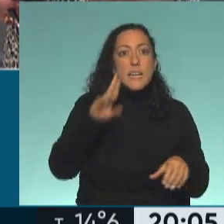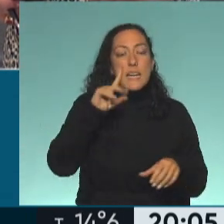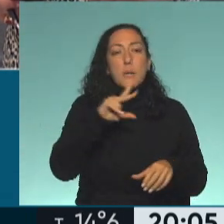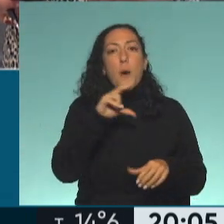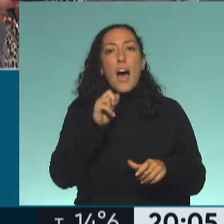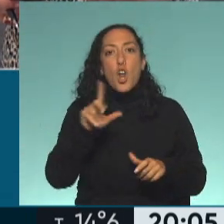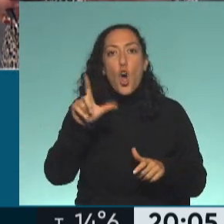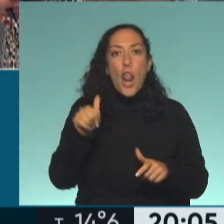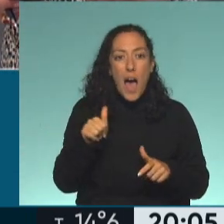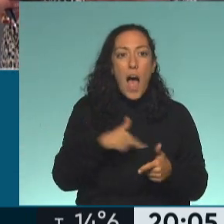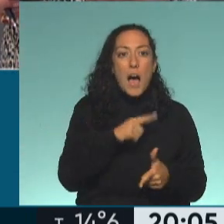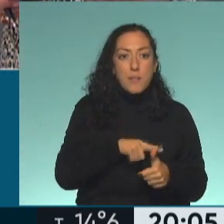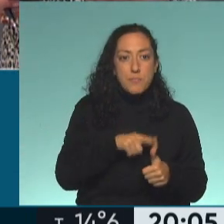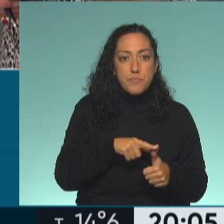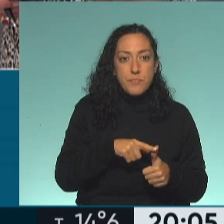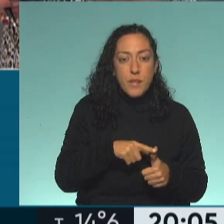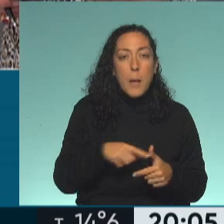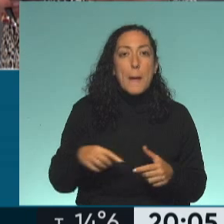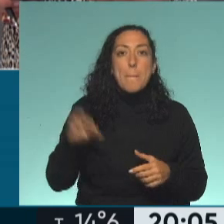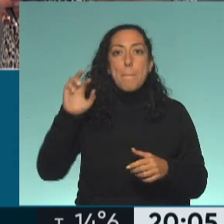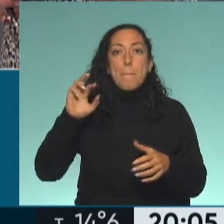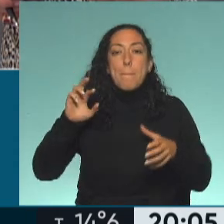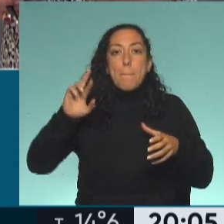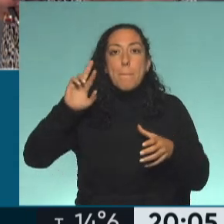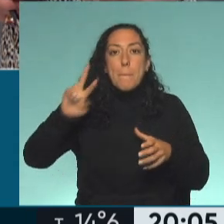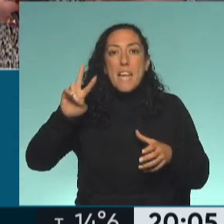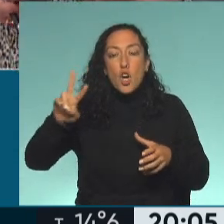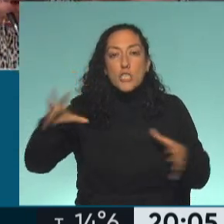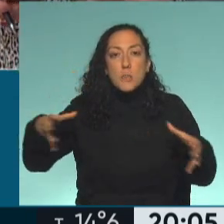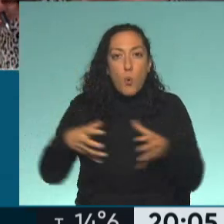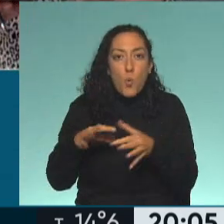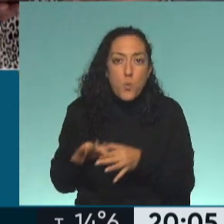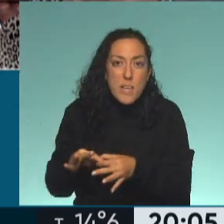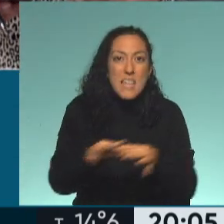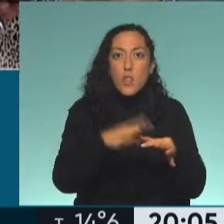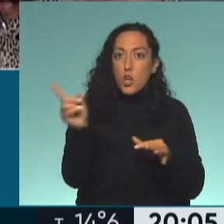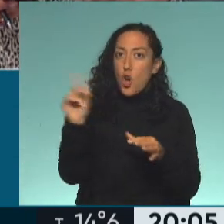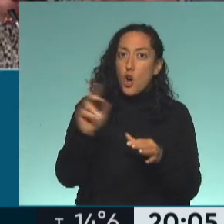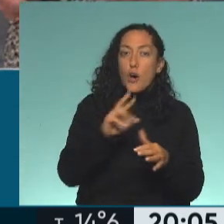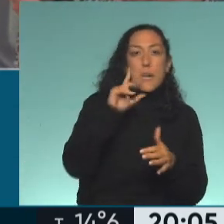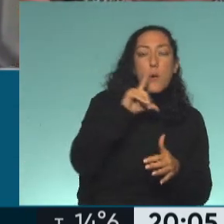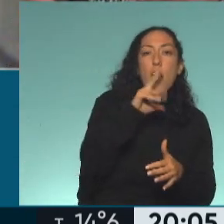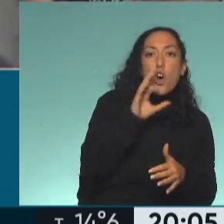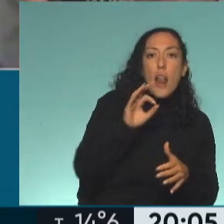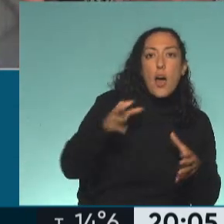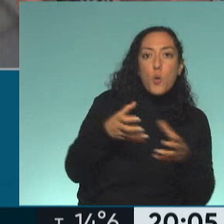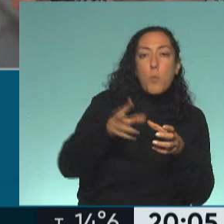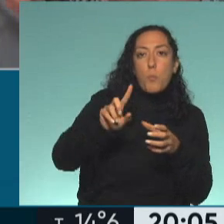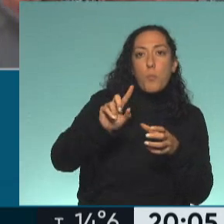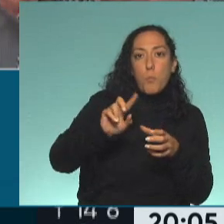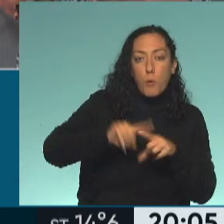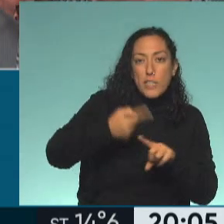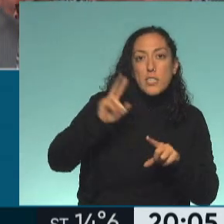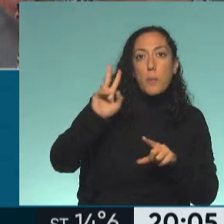es el peronismo no llega unido, quiero decir, ¿no? Y Rivarola es apoyado por un sector del peronismo y también por